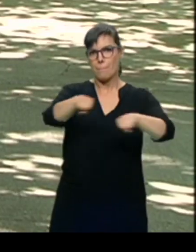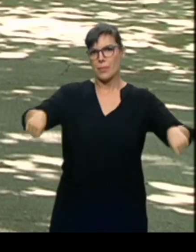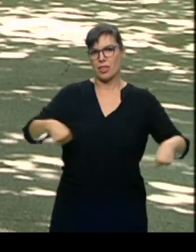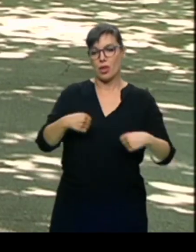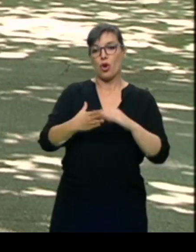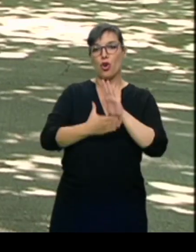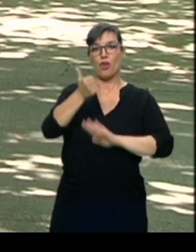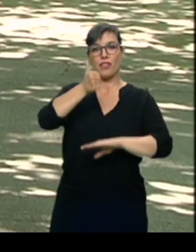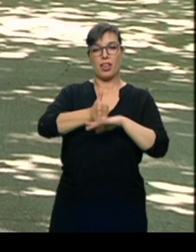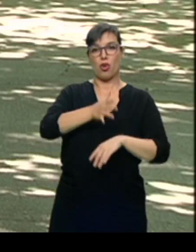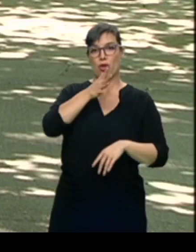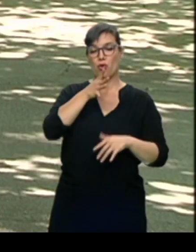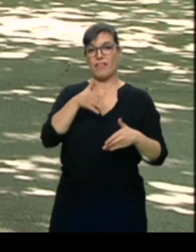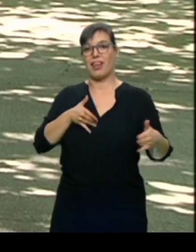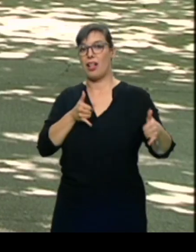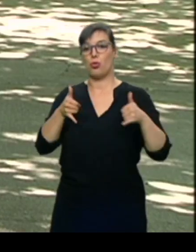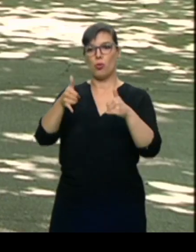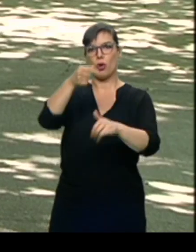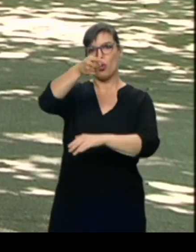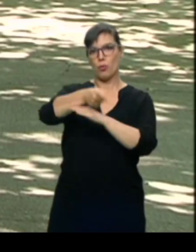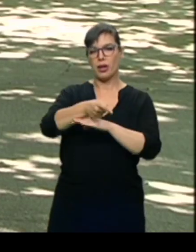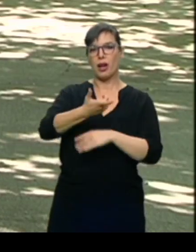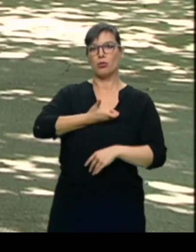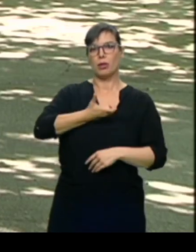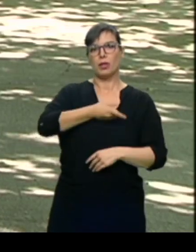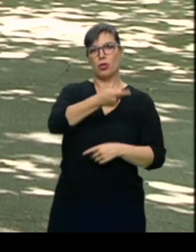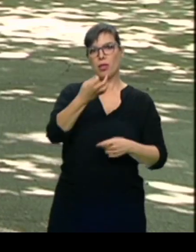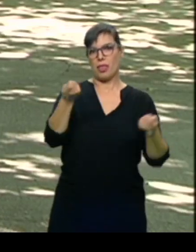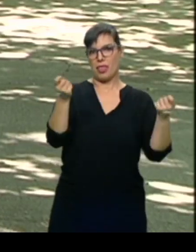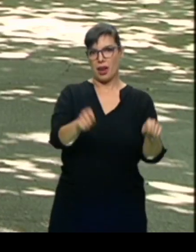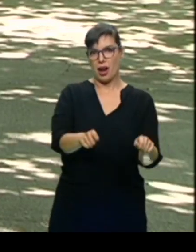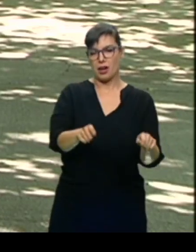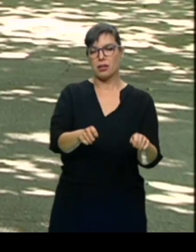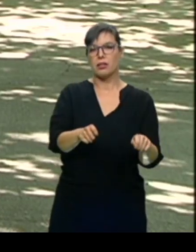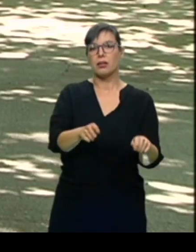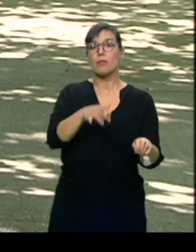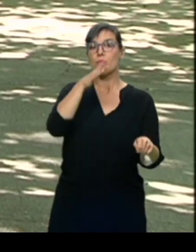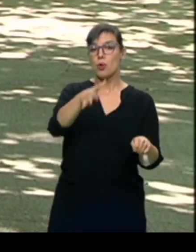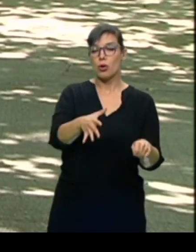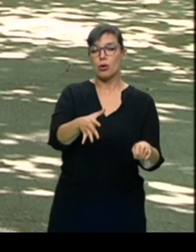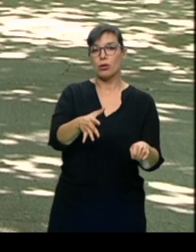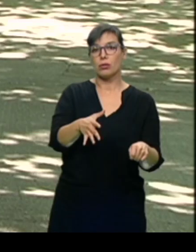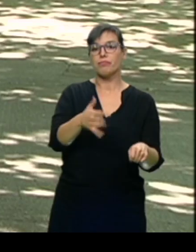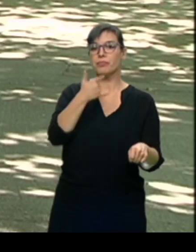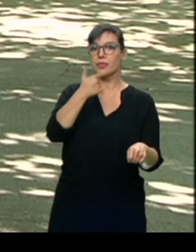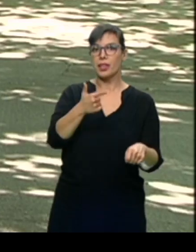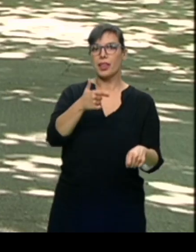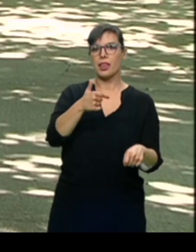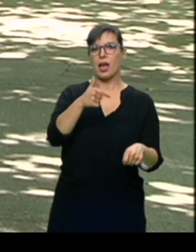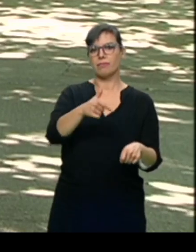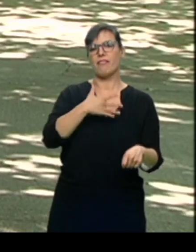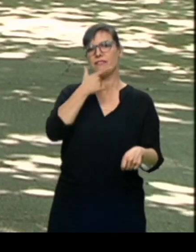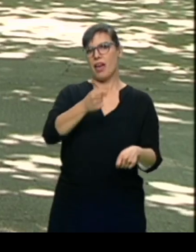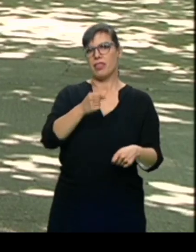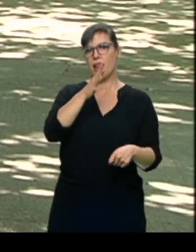vacío. La Confederación Hidrográfica del Duero ha obligado al Ayuntamiento a cerrar estas instalaciones porque, asegura, son inundables.